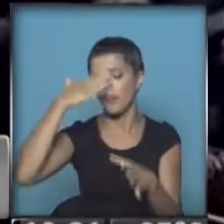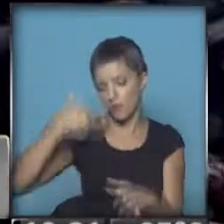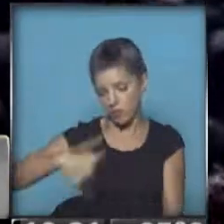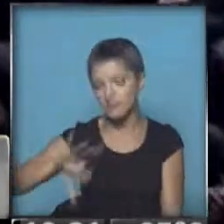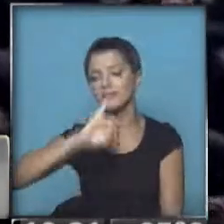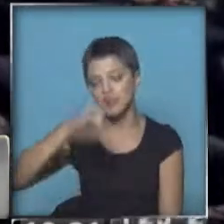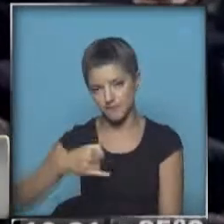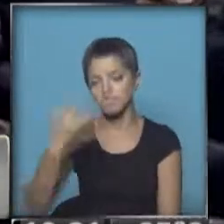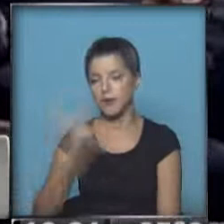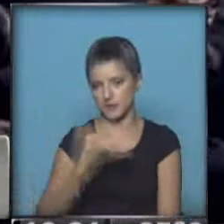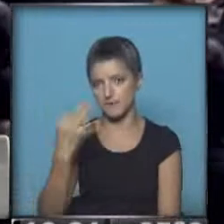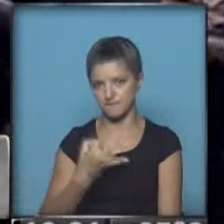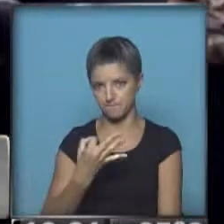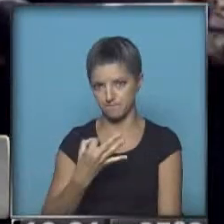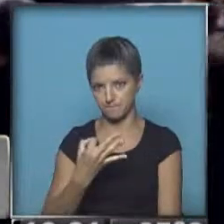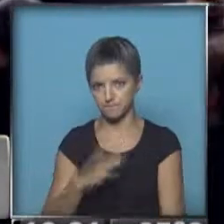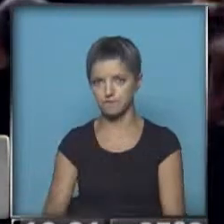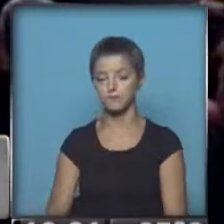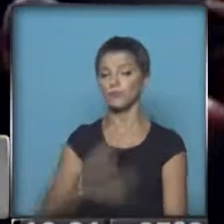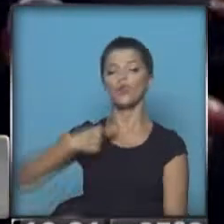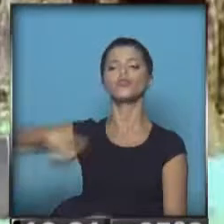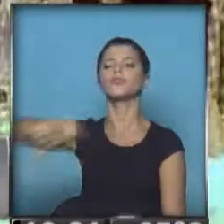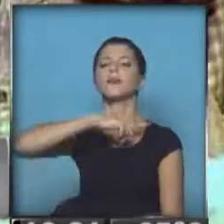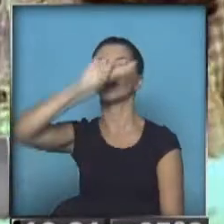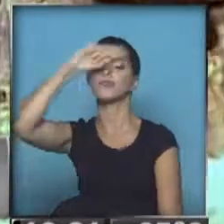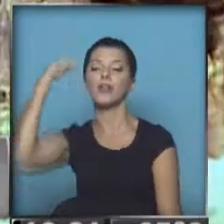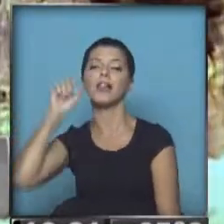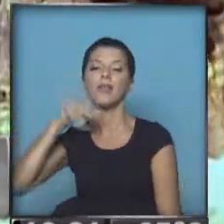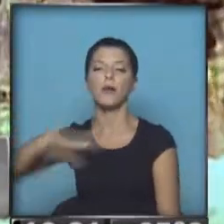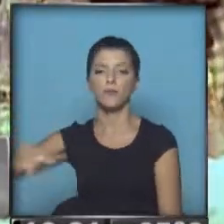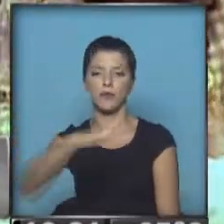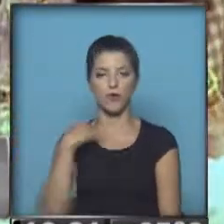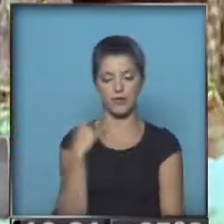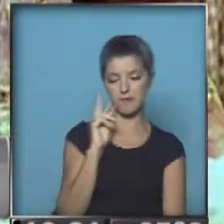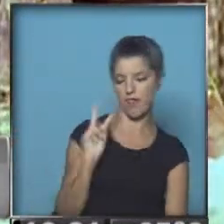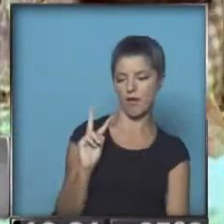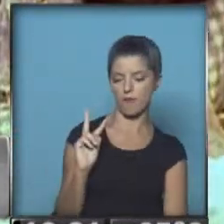cierto. Nos decíamos nacionales y populares y mirábamos